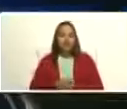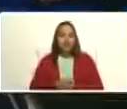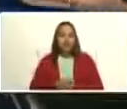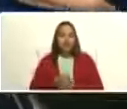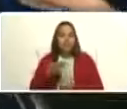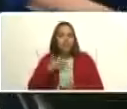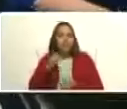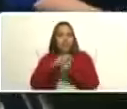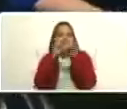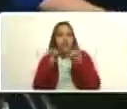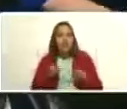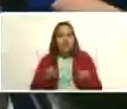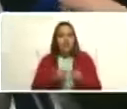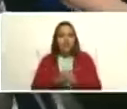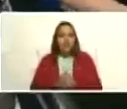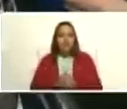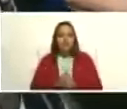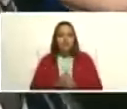feliz.